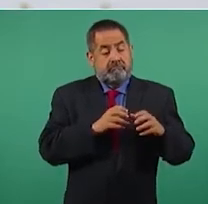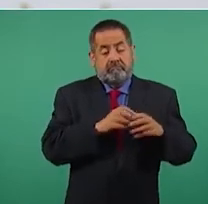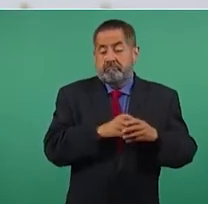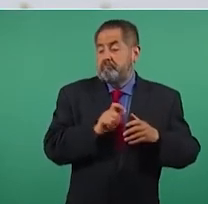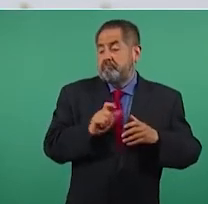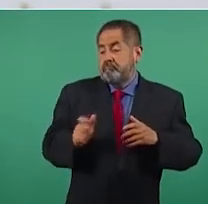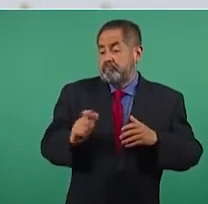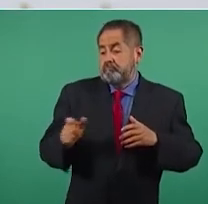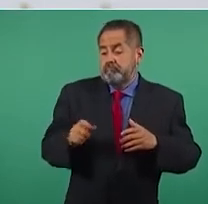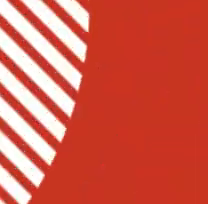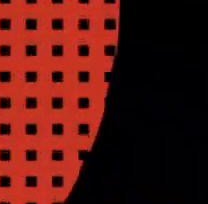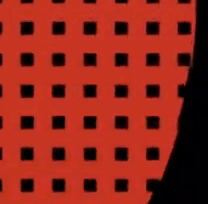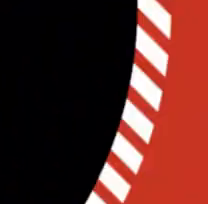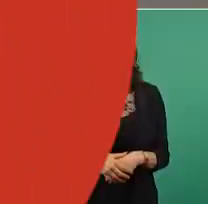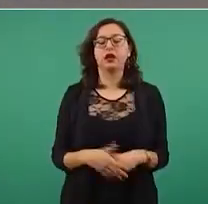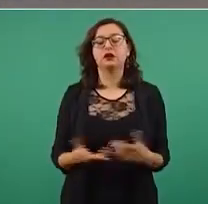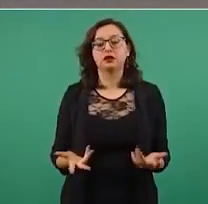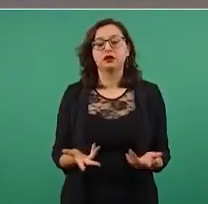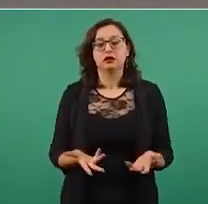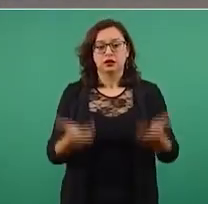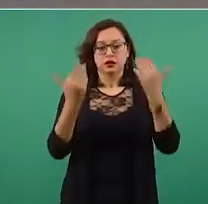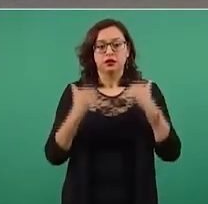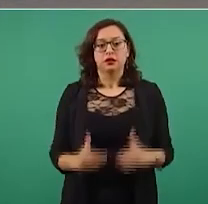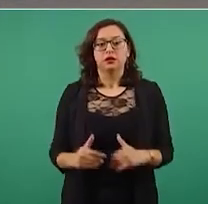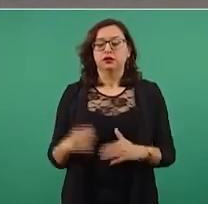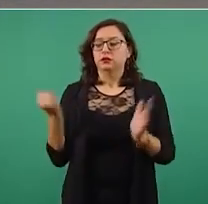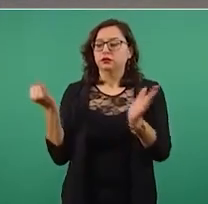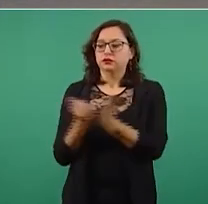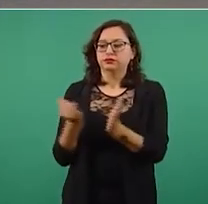muy conservador. Al día 9,